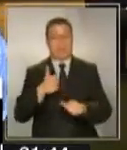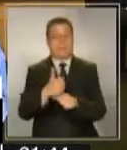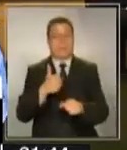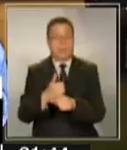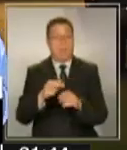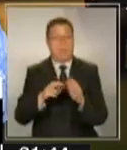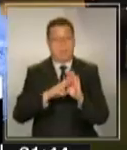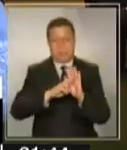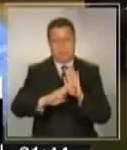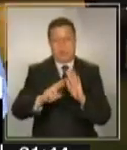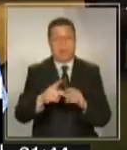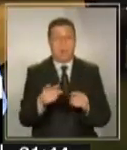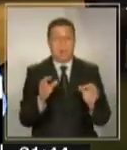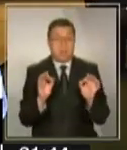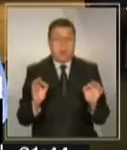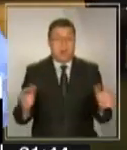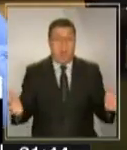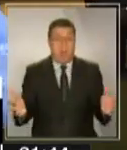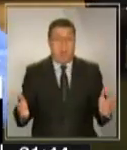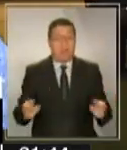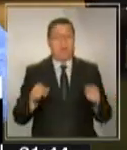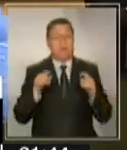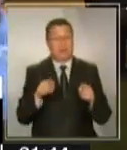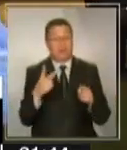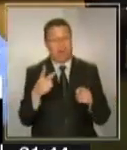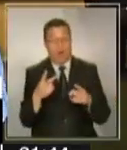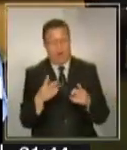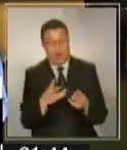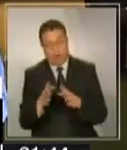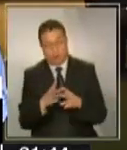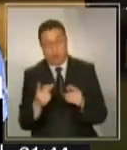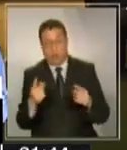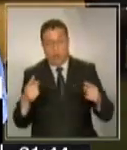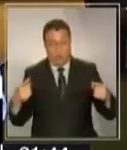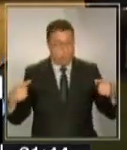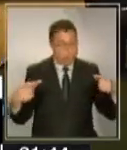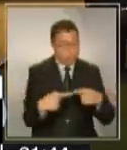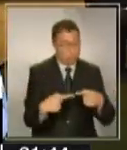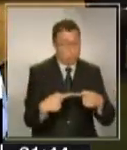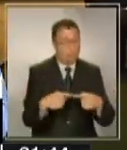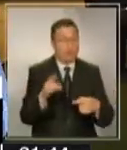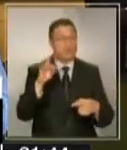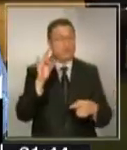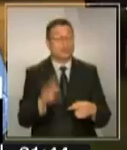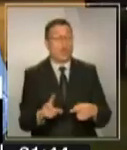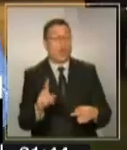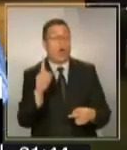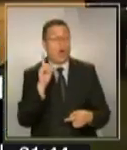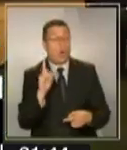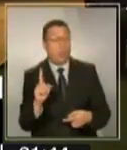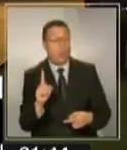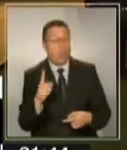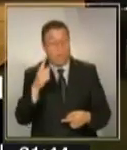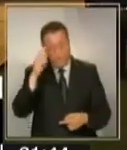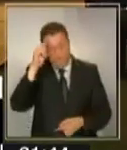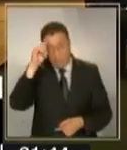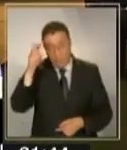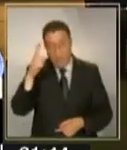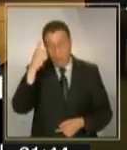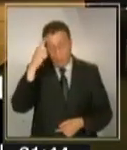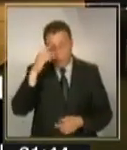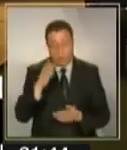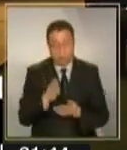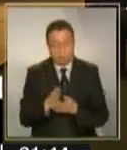muy natural. Había dos posibilidades: o los sectores se enfrentaban y quedaba solo una idea, una